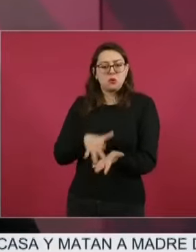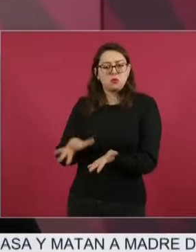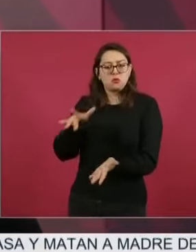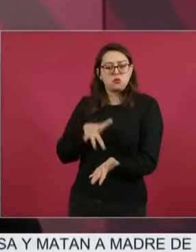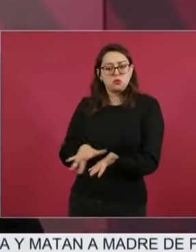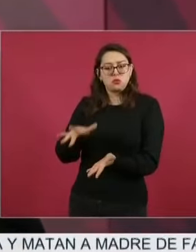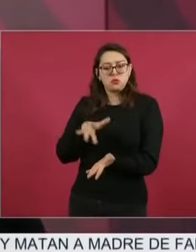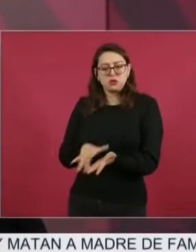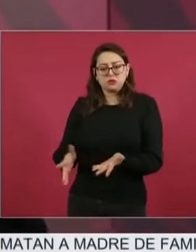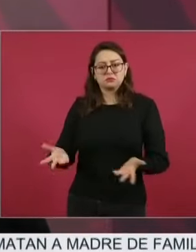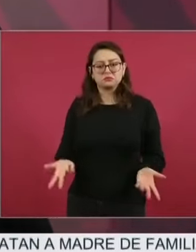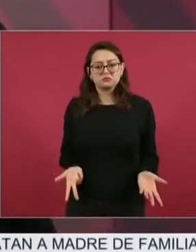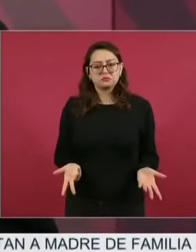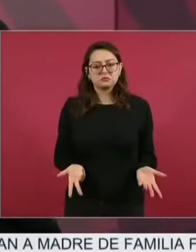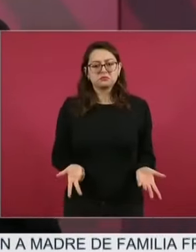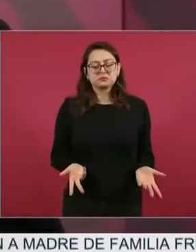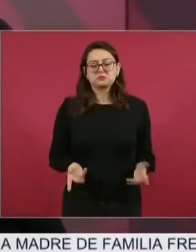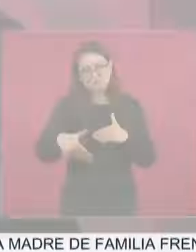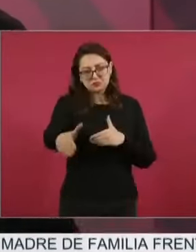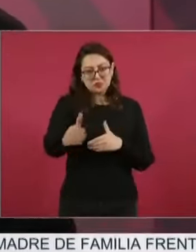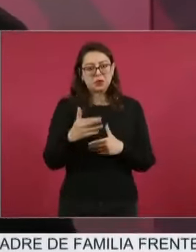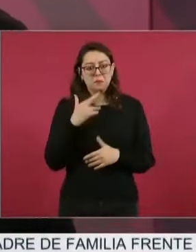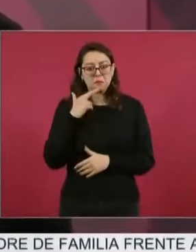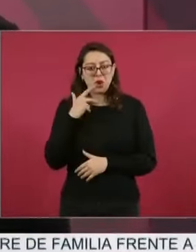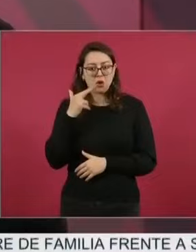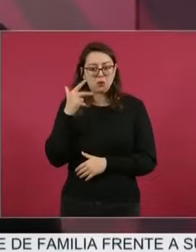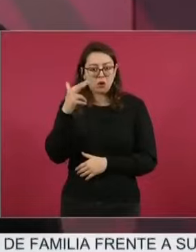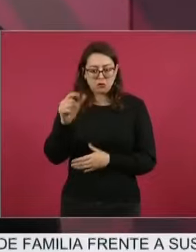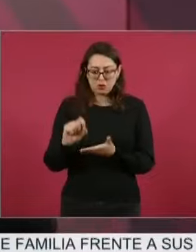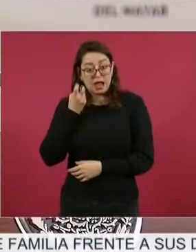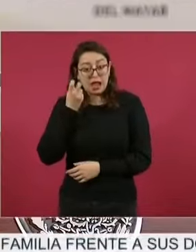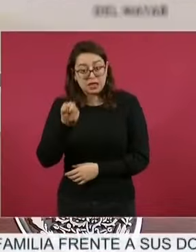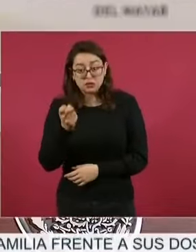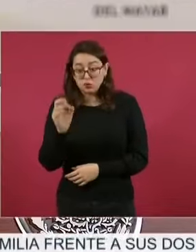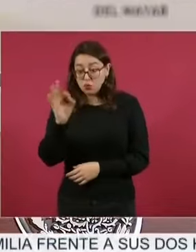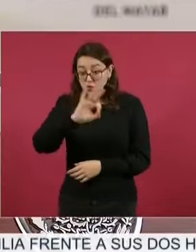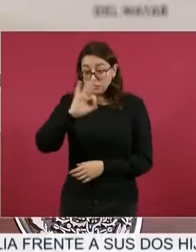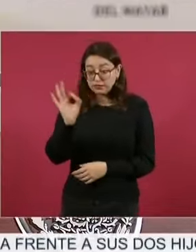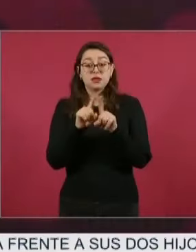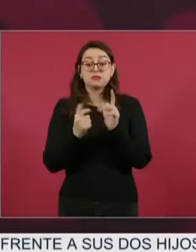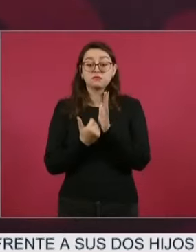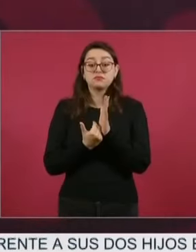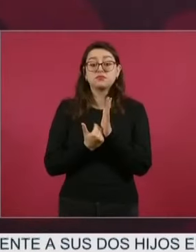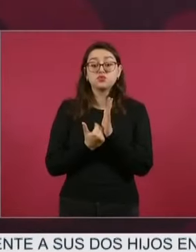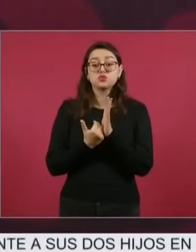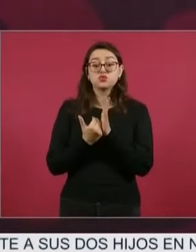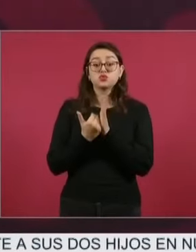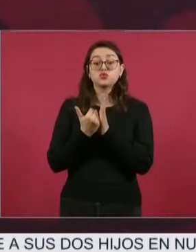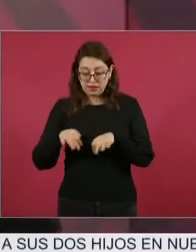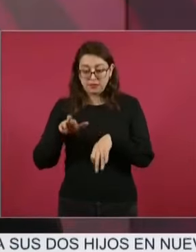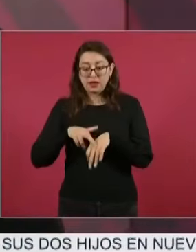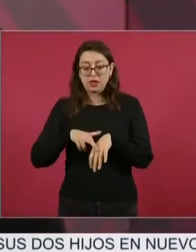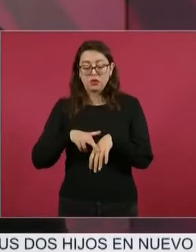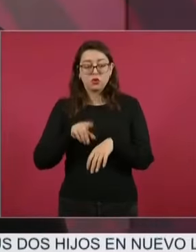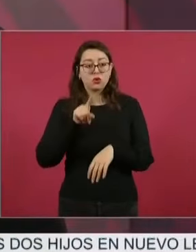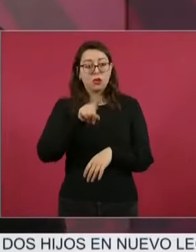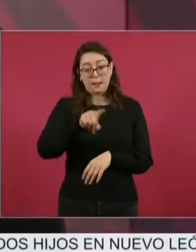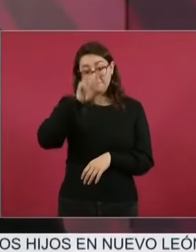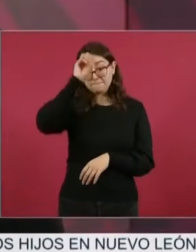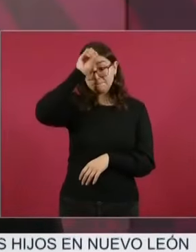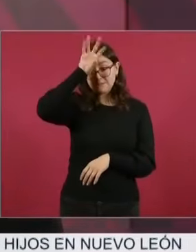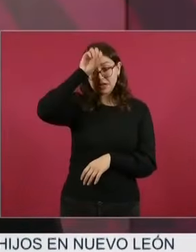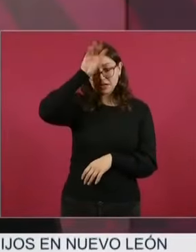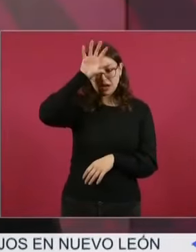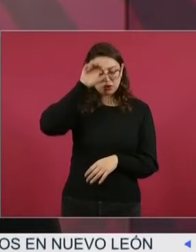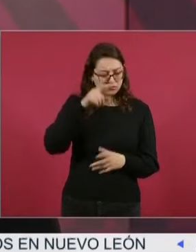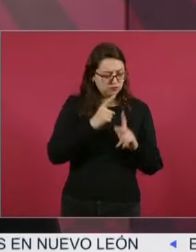hacia adelante en el reparto de utilidades, como no se había visto nunca, en especial a los mineros, de acuerdo a las